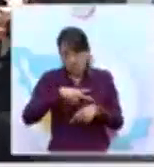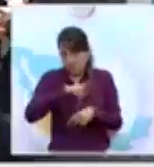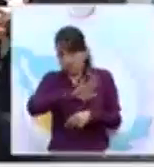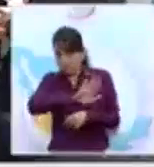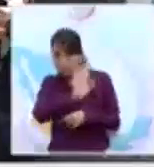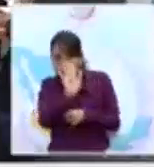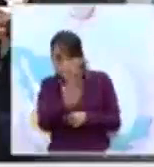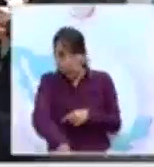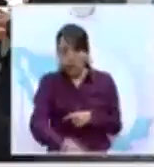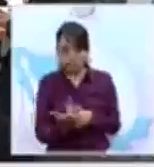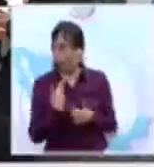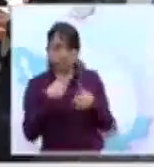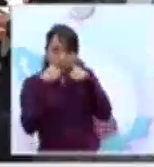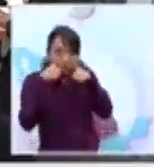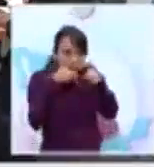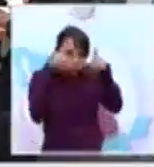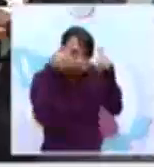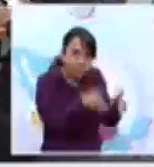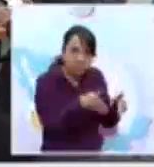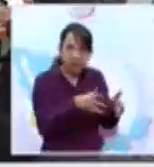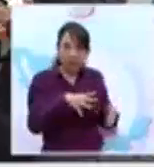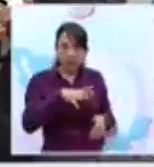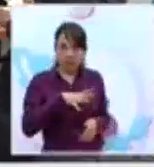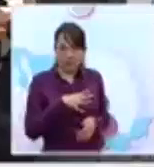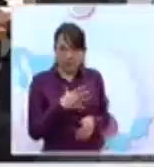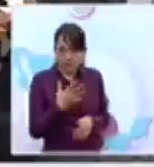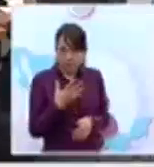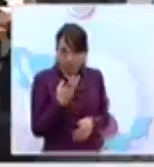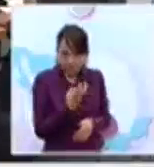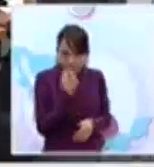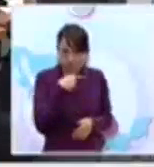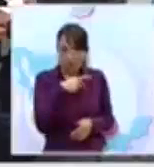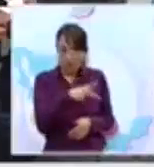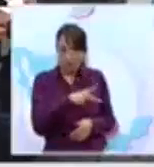entonces que hay un enfoque más completo, que es el enfoque de derechos.